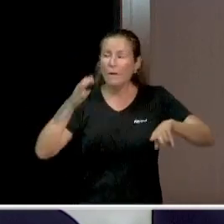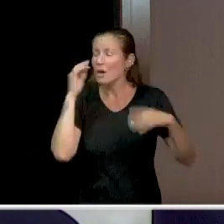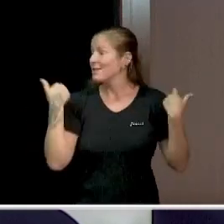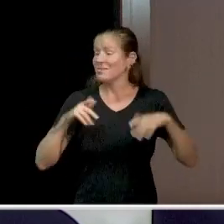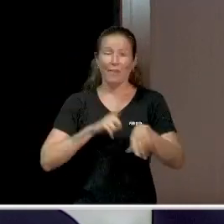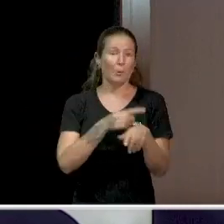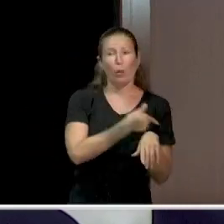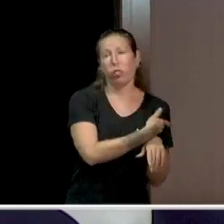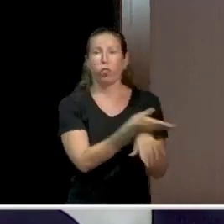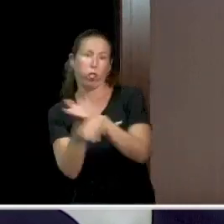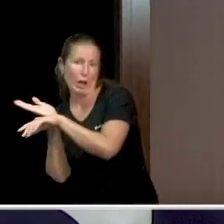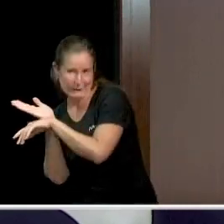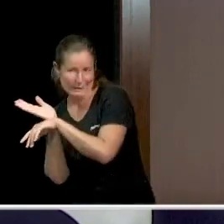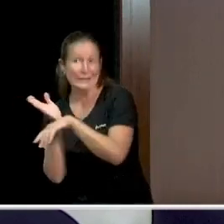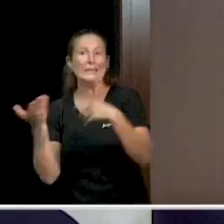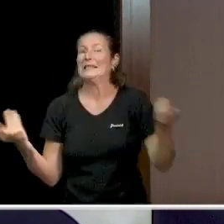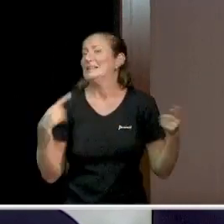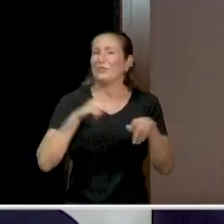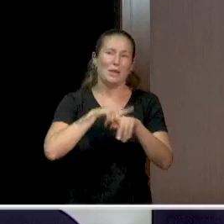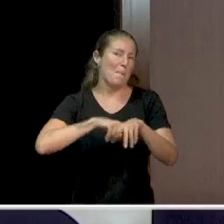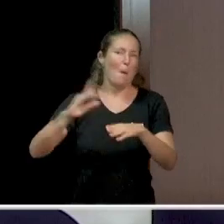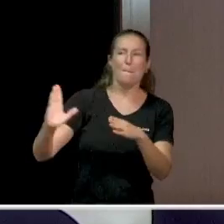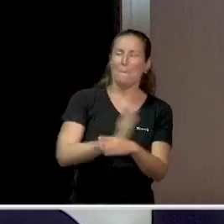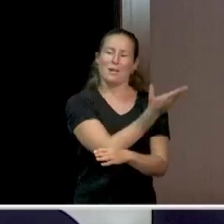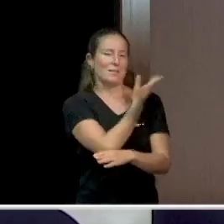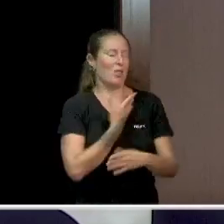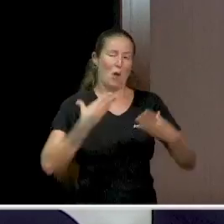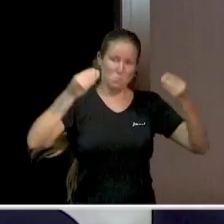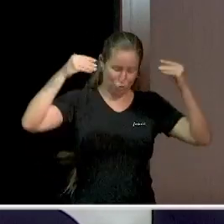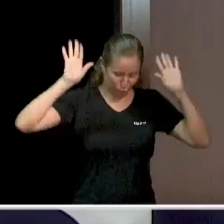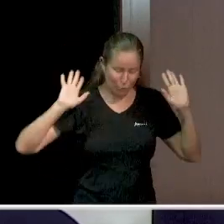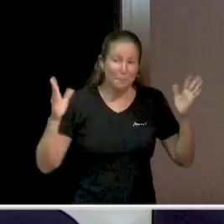superado el plazo, el tiempo, con mucho.